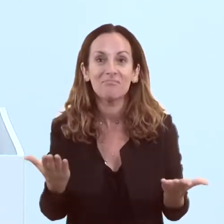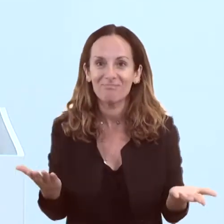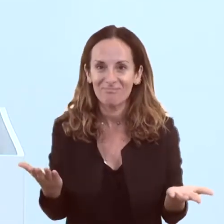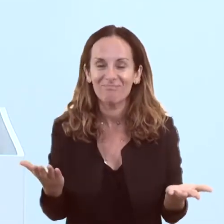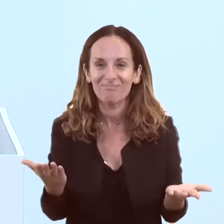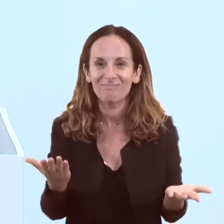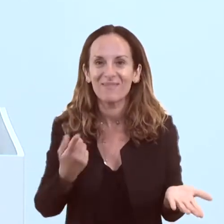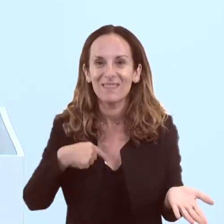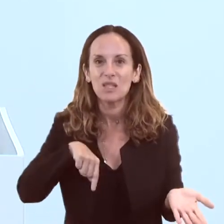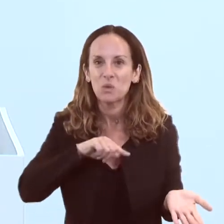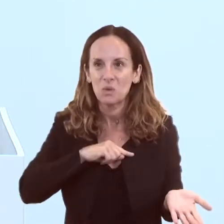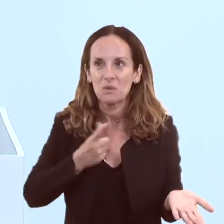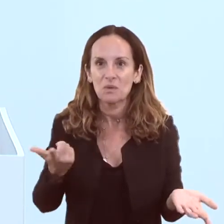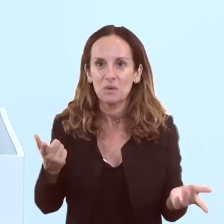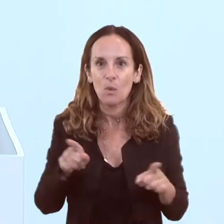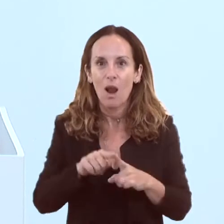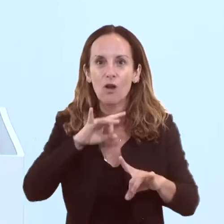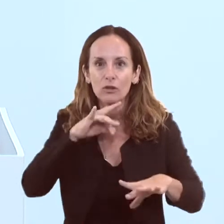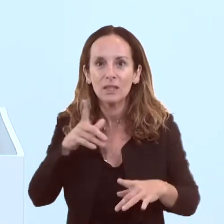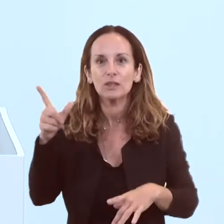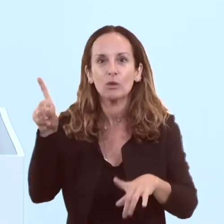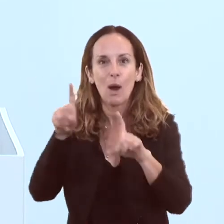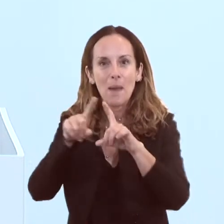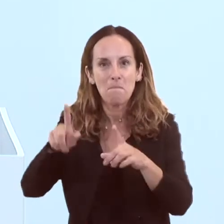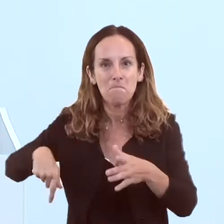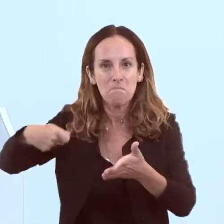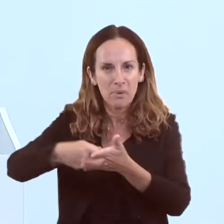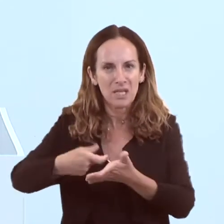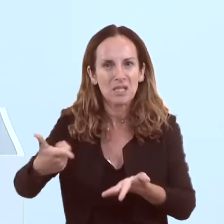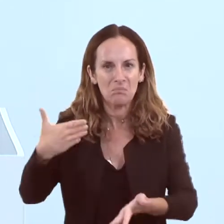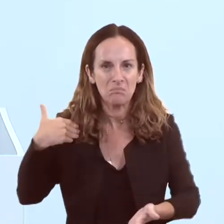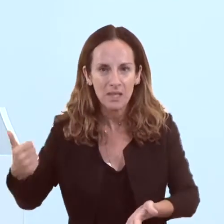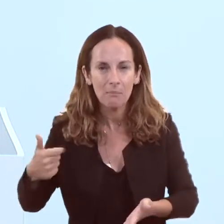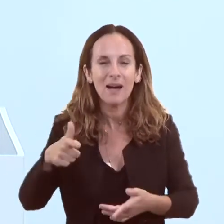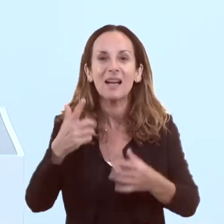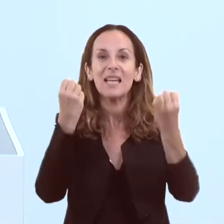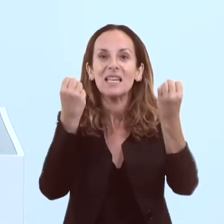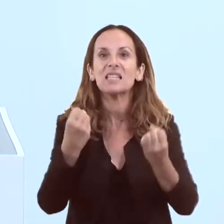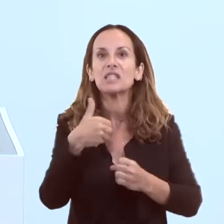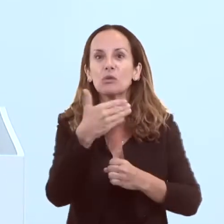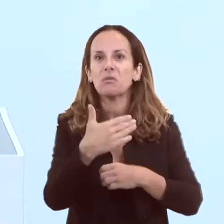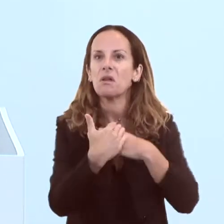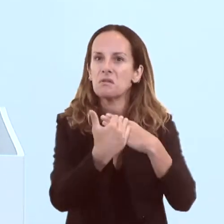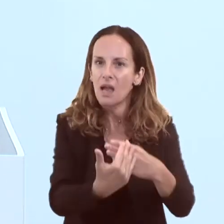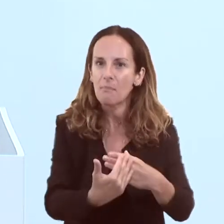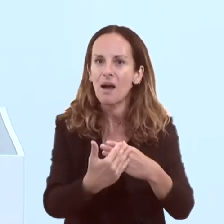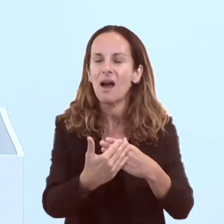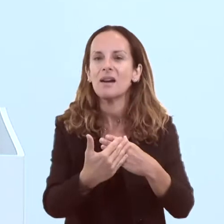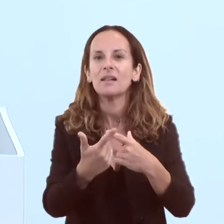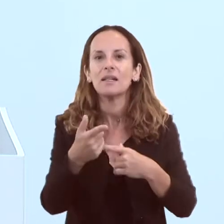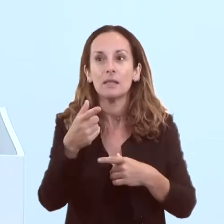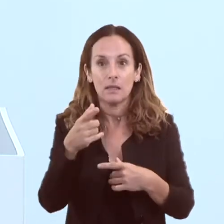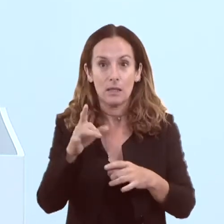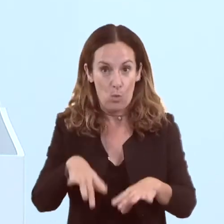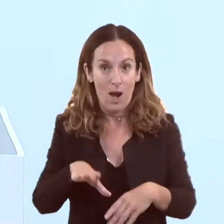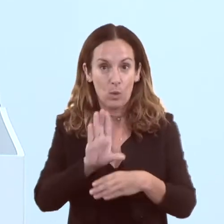que asumen riesgos las instituciones que nos llaman para colaborar en sus programaciones y los promotores como los amigos de